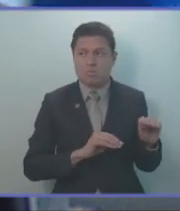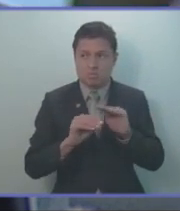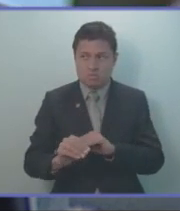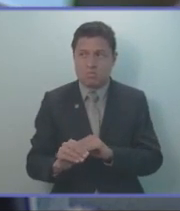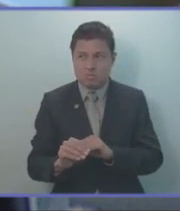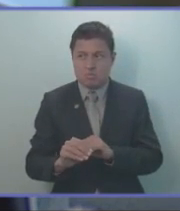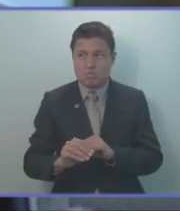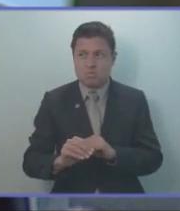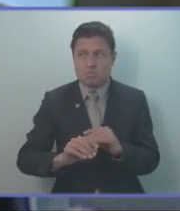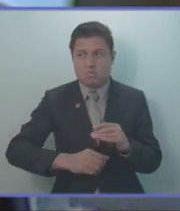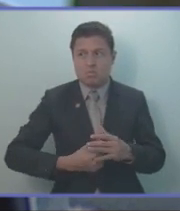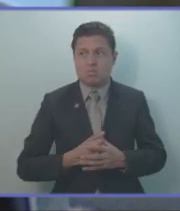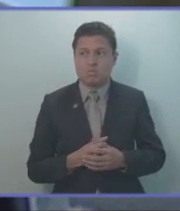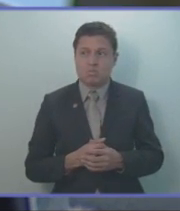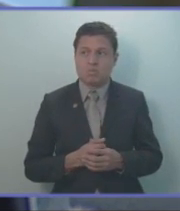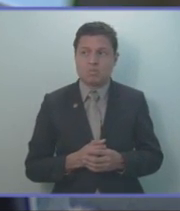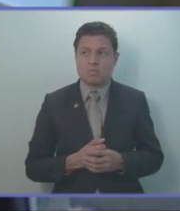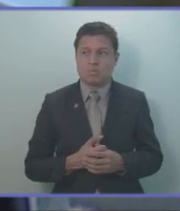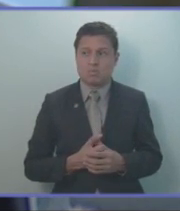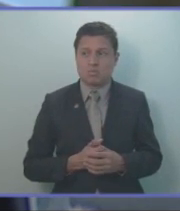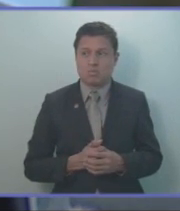efecto